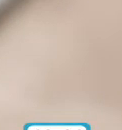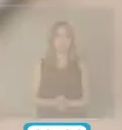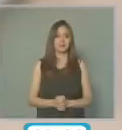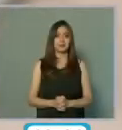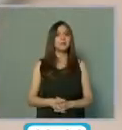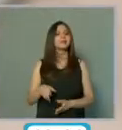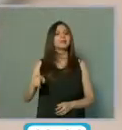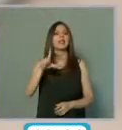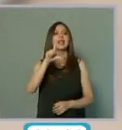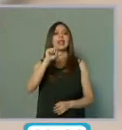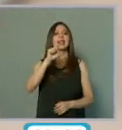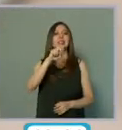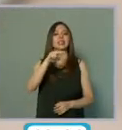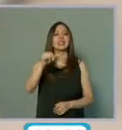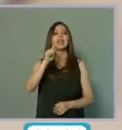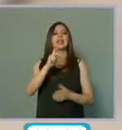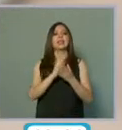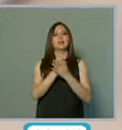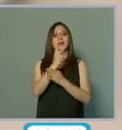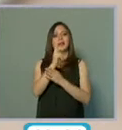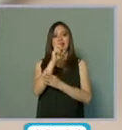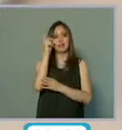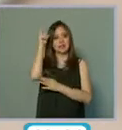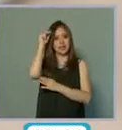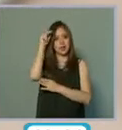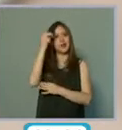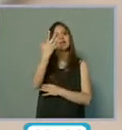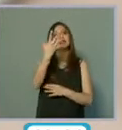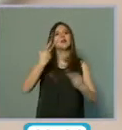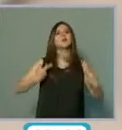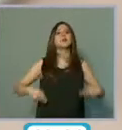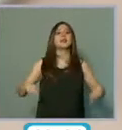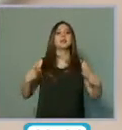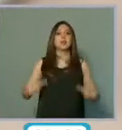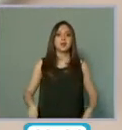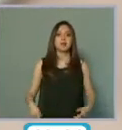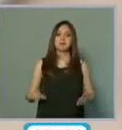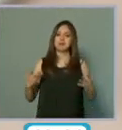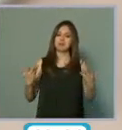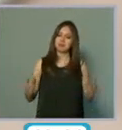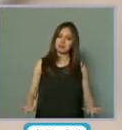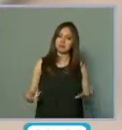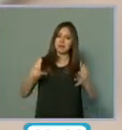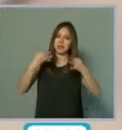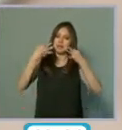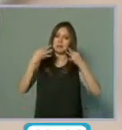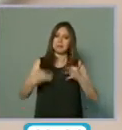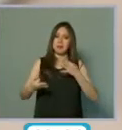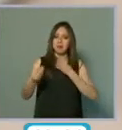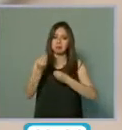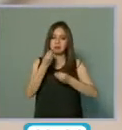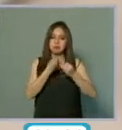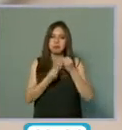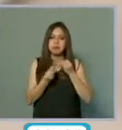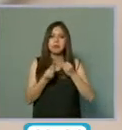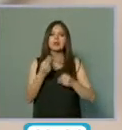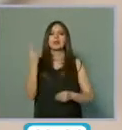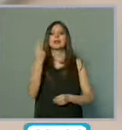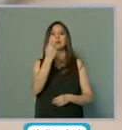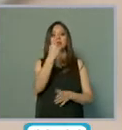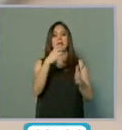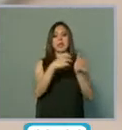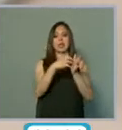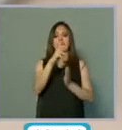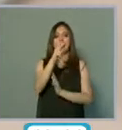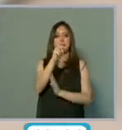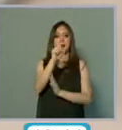Bueno, para esta lasaña de espinacas y zanahoria, para 5 personas, para vernos realmente amplios, vamos a necesitar una caja